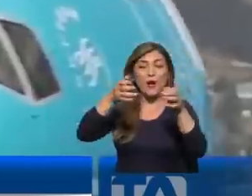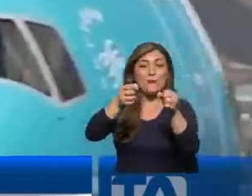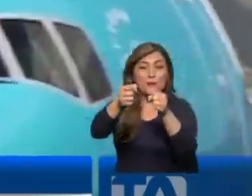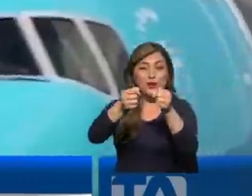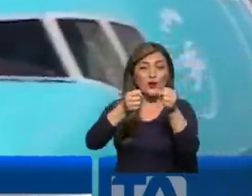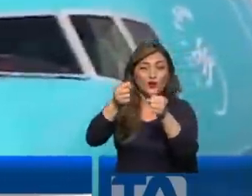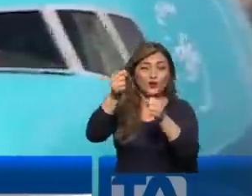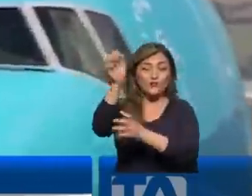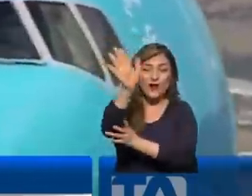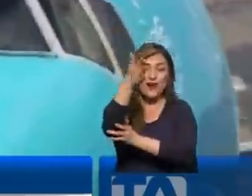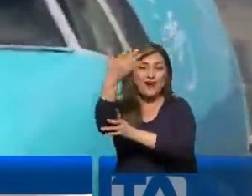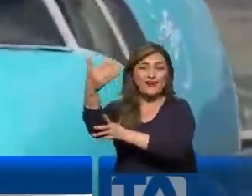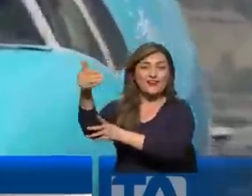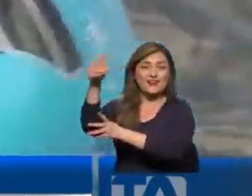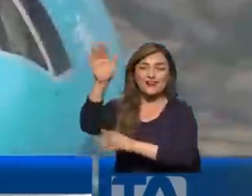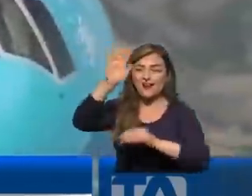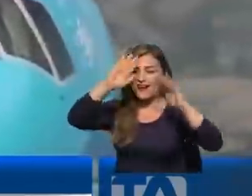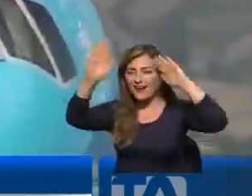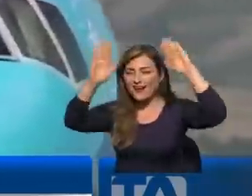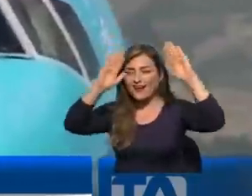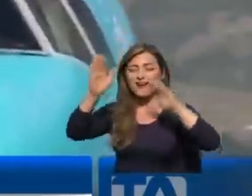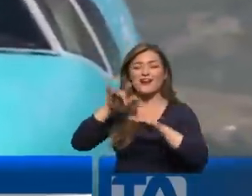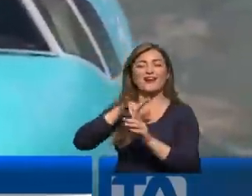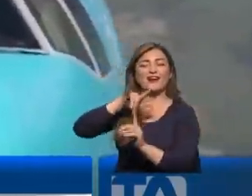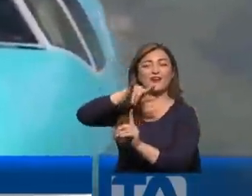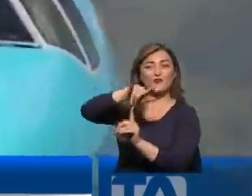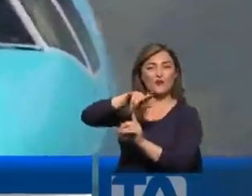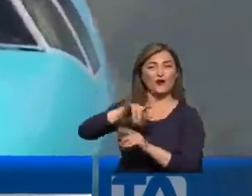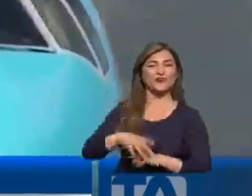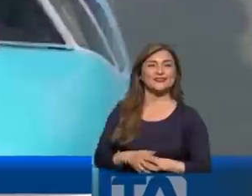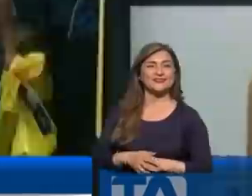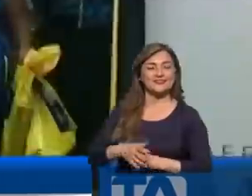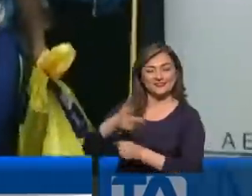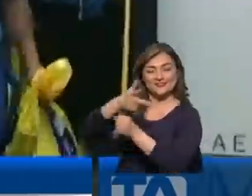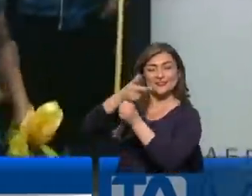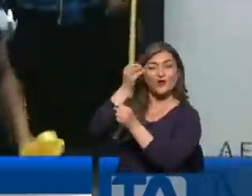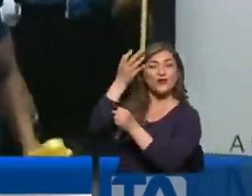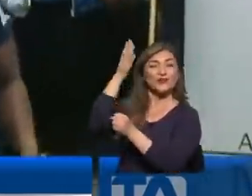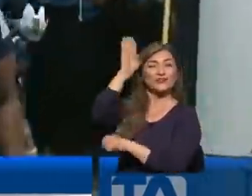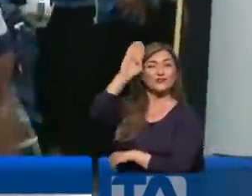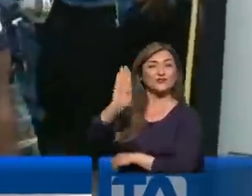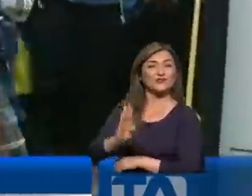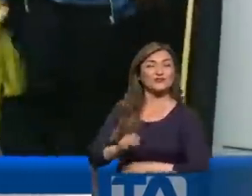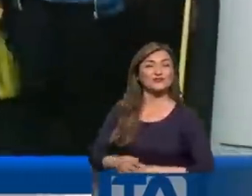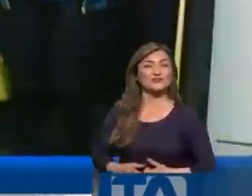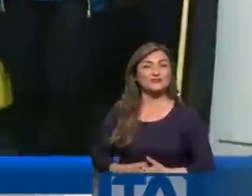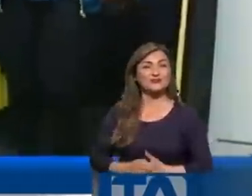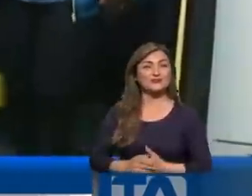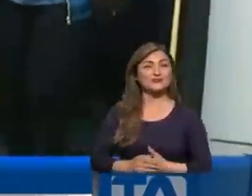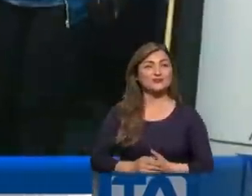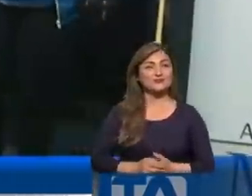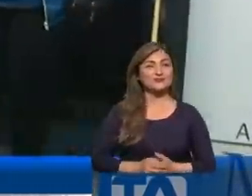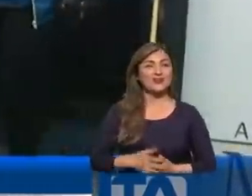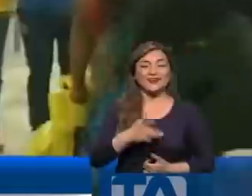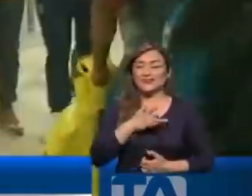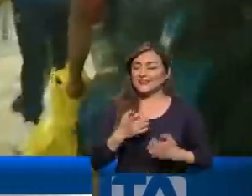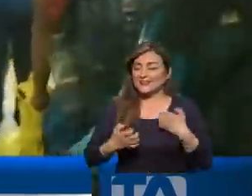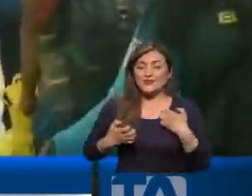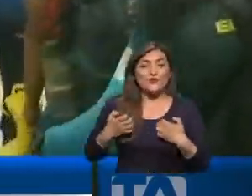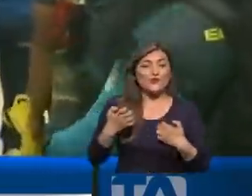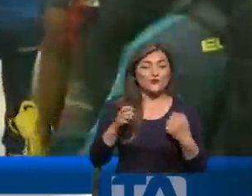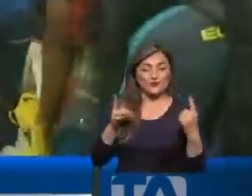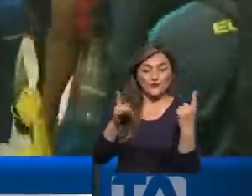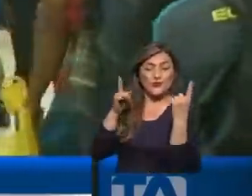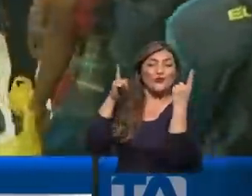saludaron al público en el aeropuerto Mariscal Sucre. Video inolvidable. Luego otro momento emotivo.